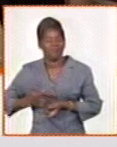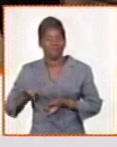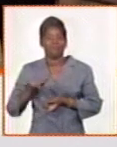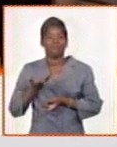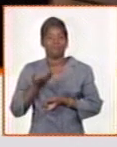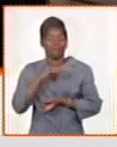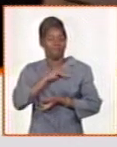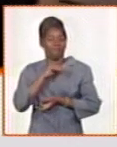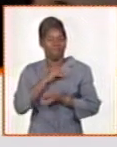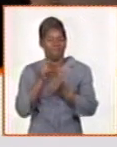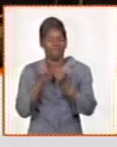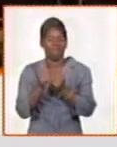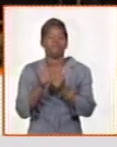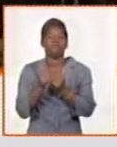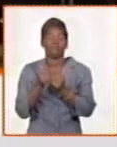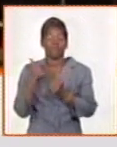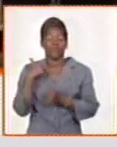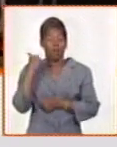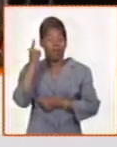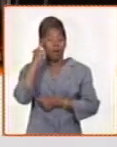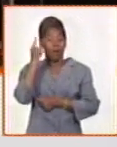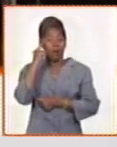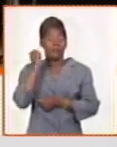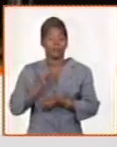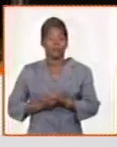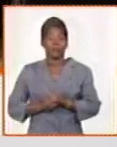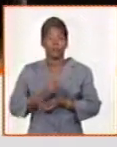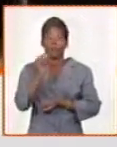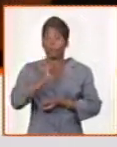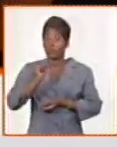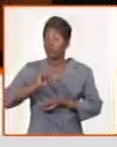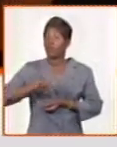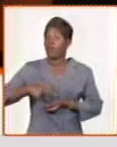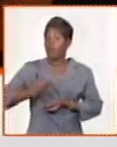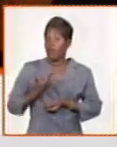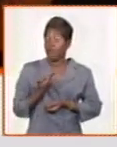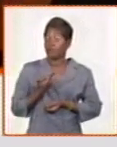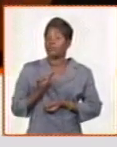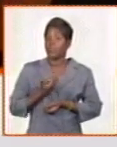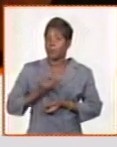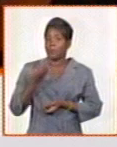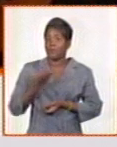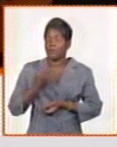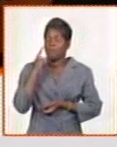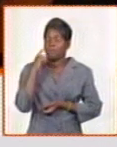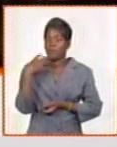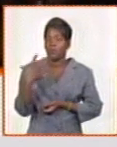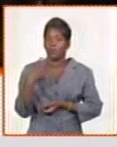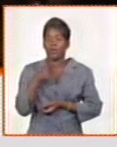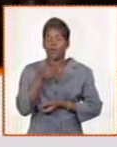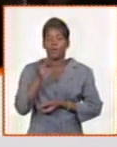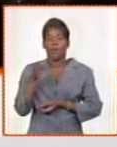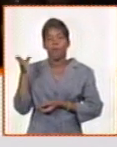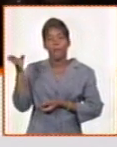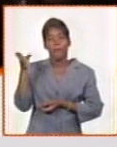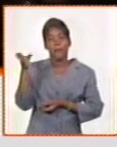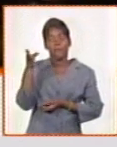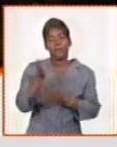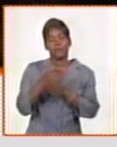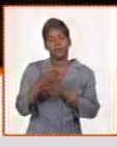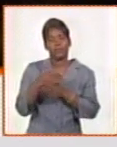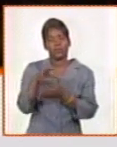Covarrubias. Actores como Mario Balmaceda se montaron a lo largo de Cuba para presentar espectáculos en diferentes lugares donde